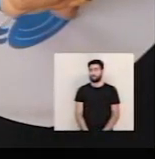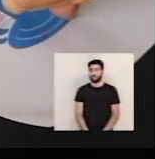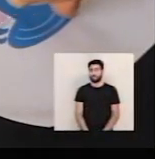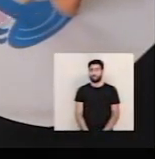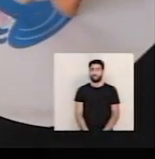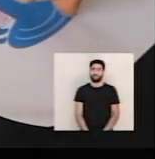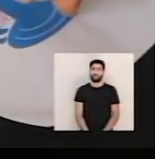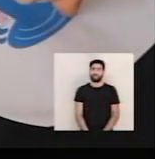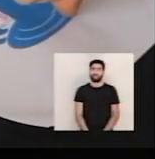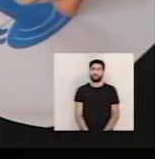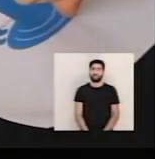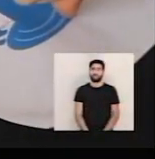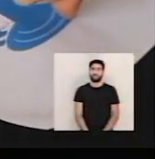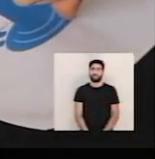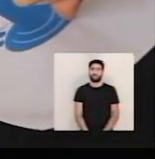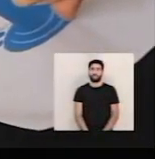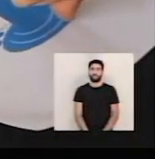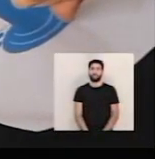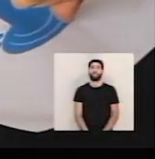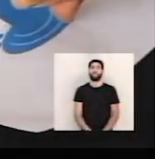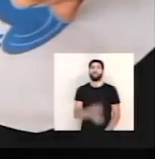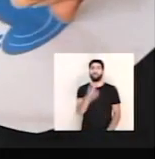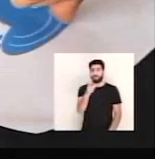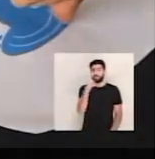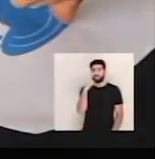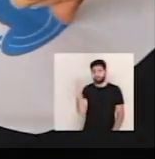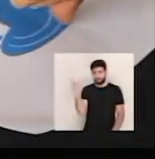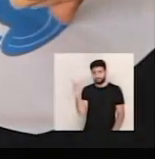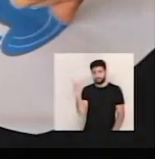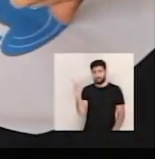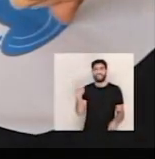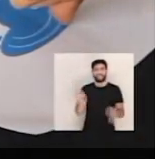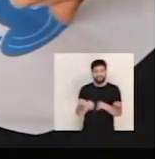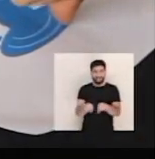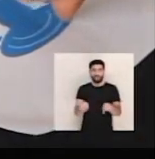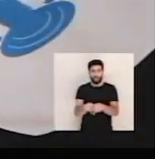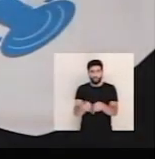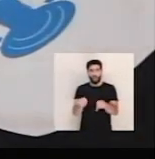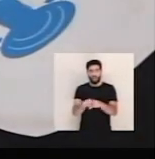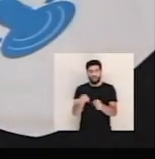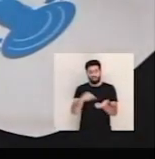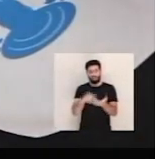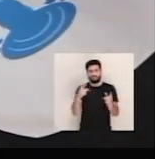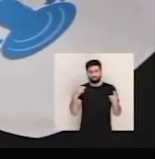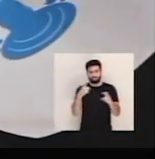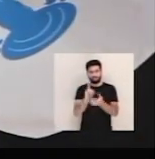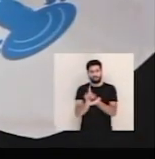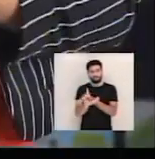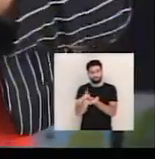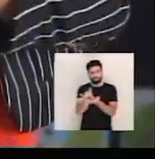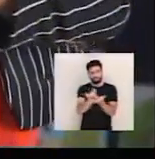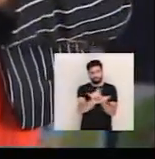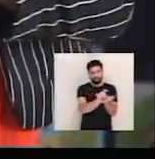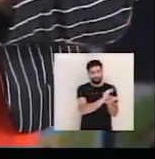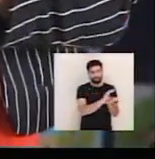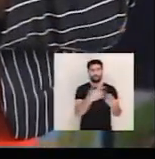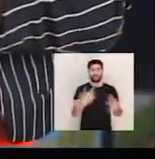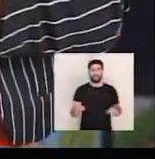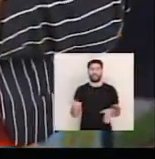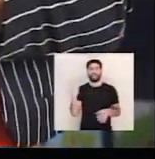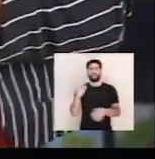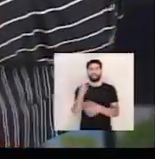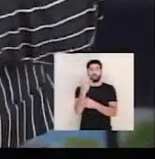automáticamente quita todas las bacterias que tú hayas tenido en tus manos.